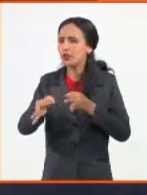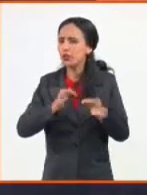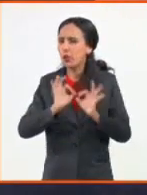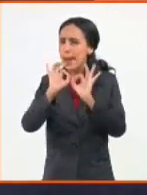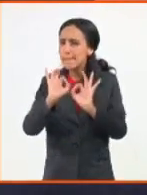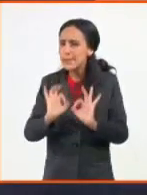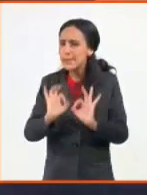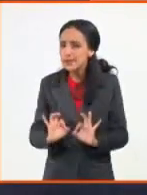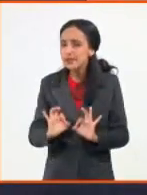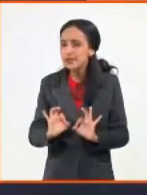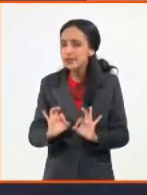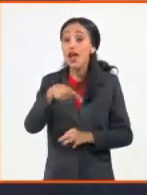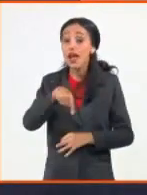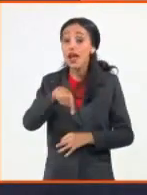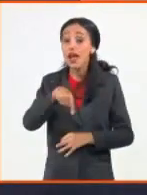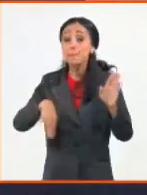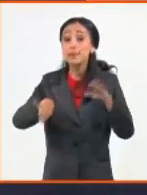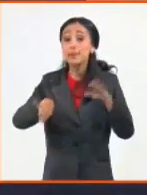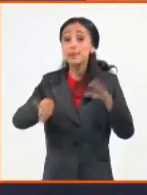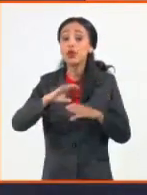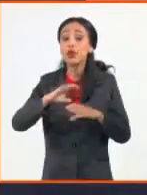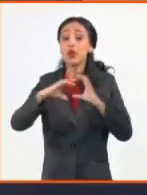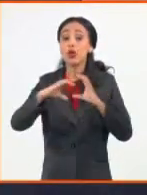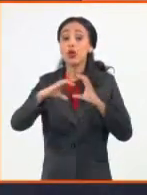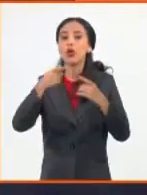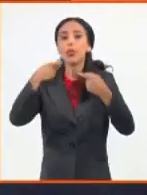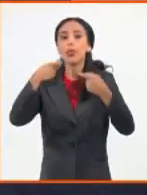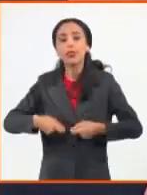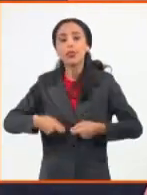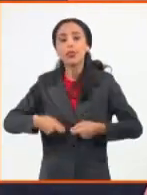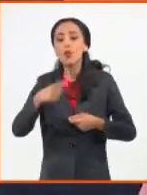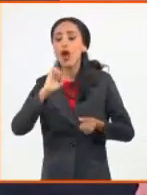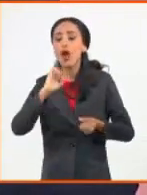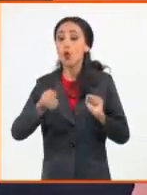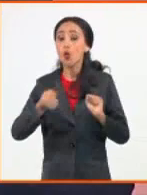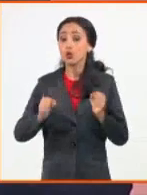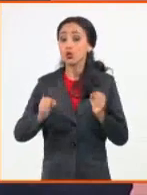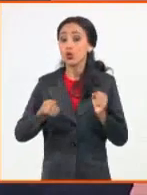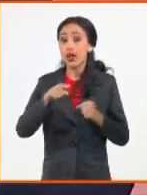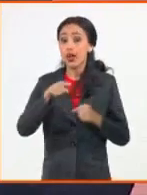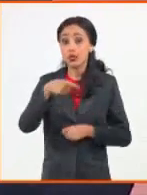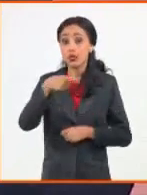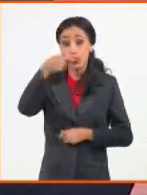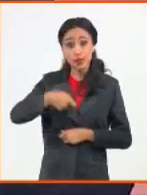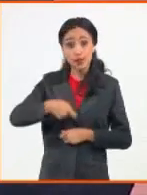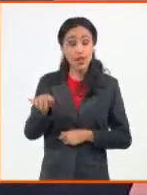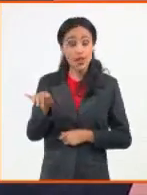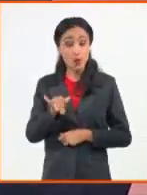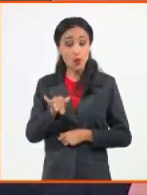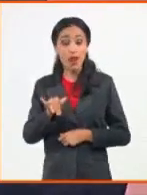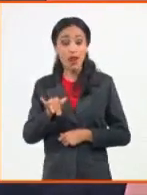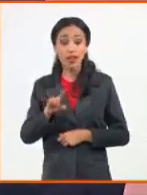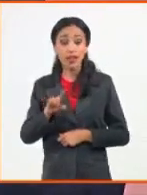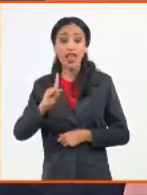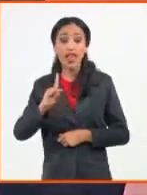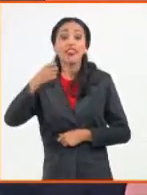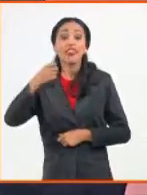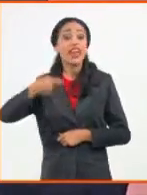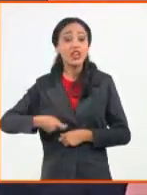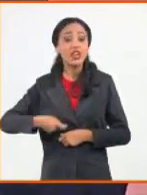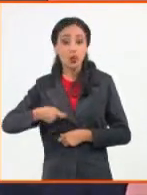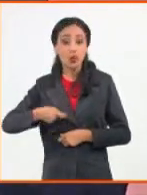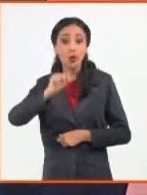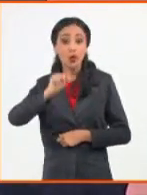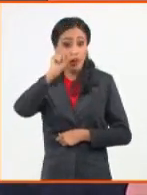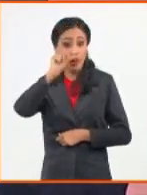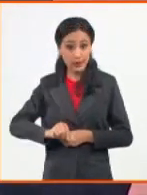que tiene que velar tiene el deber de velar y esos deberes se convierten a la vez en derecho de los ciudadanos a denunciar